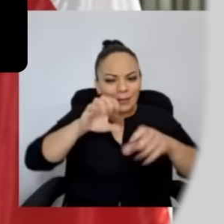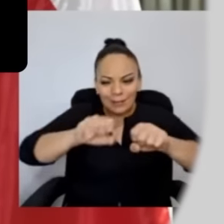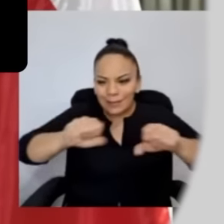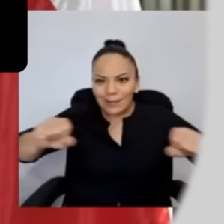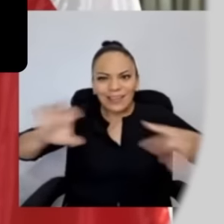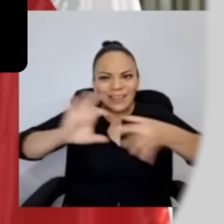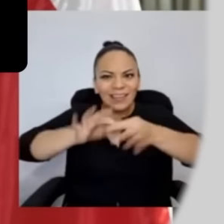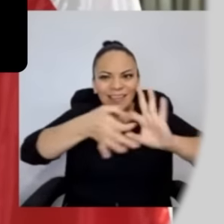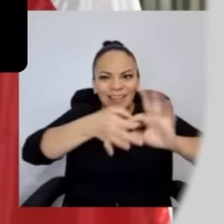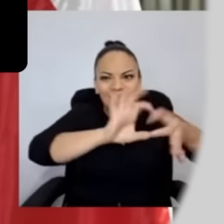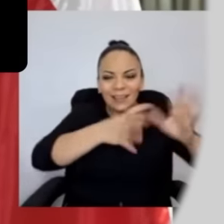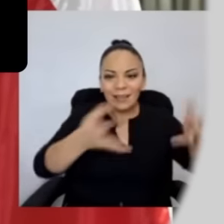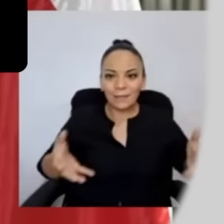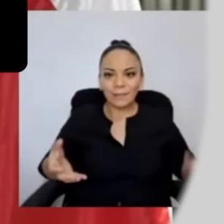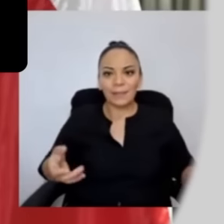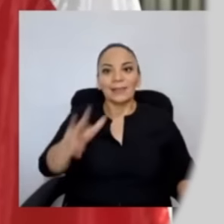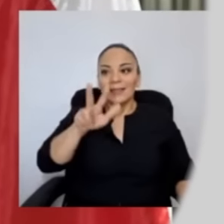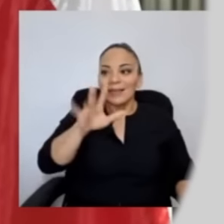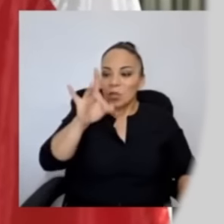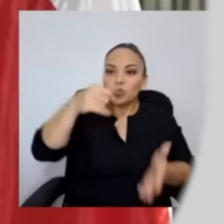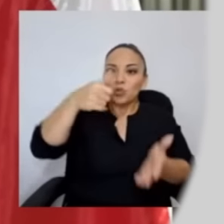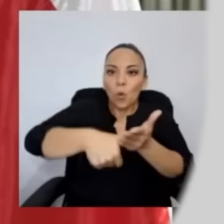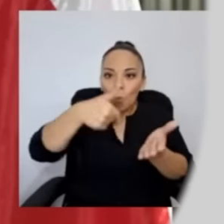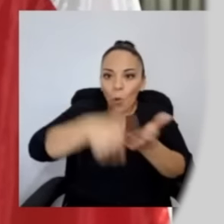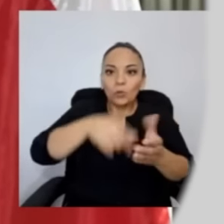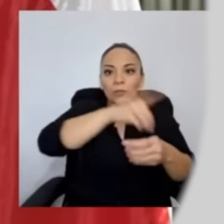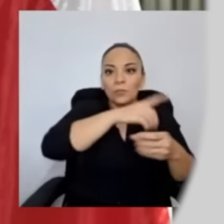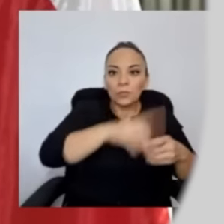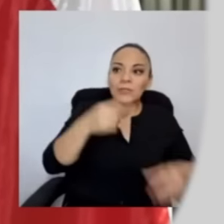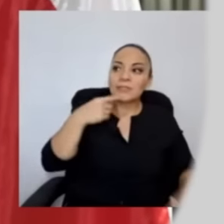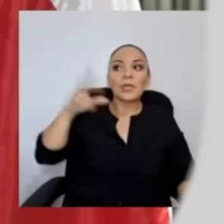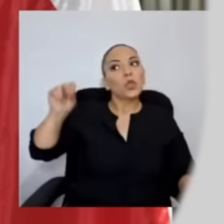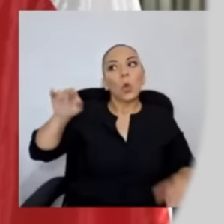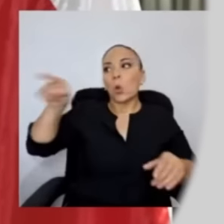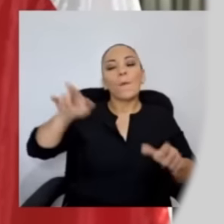Se ocupan 38 votos para decirle, no magistrado, no continúe.